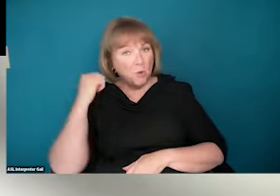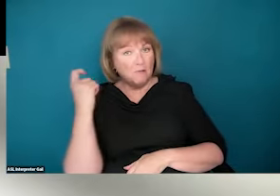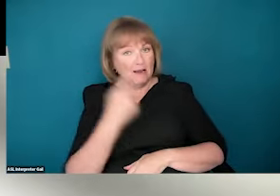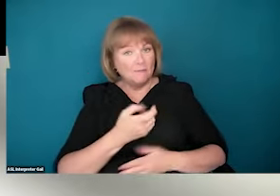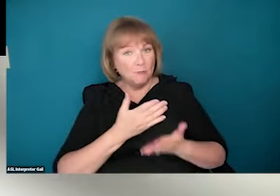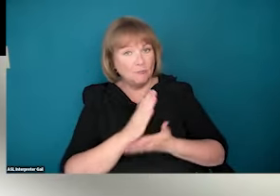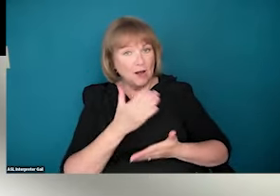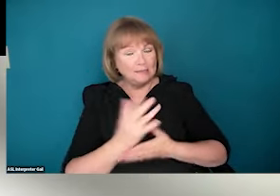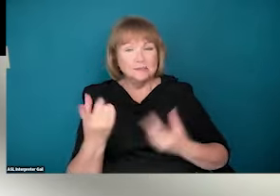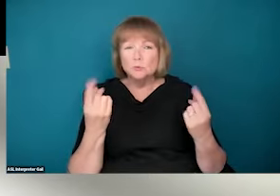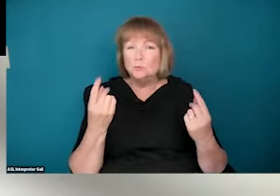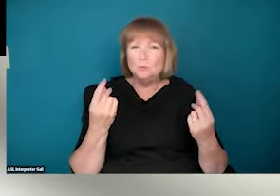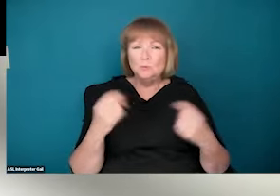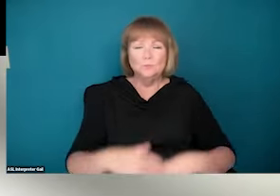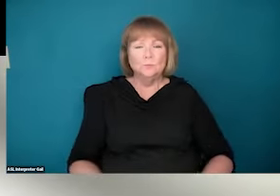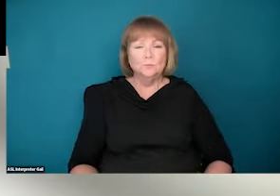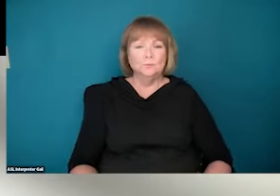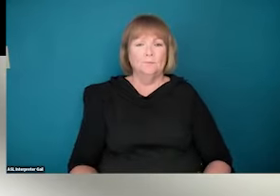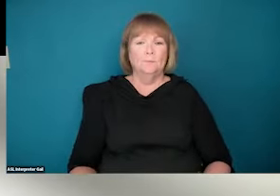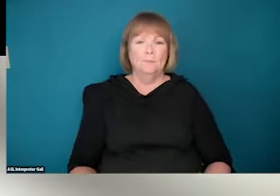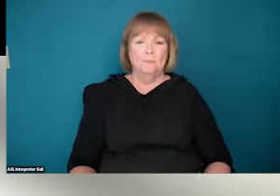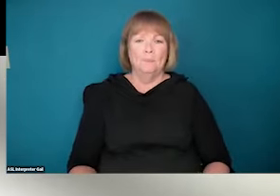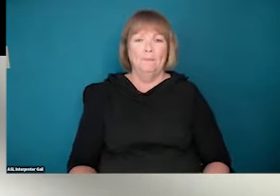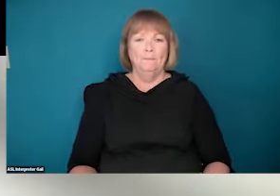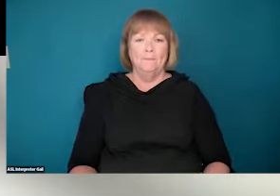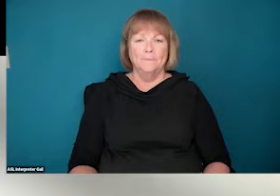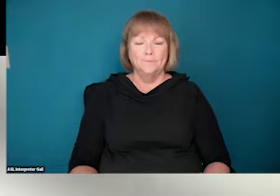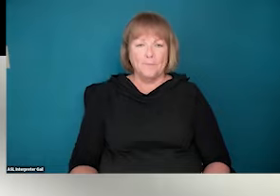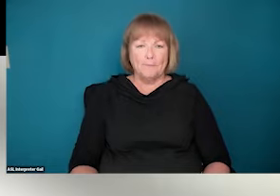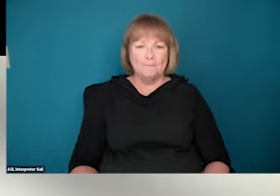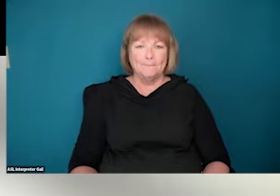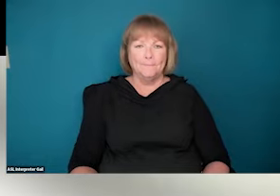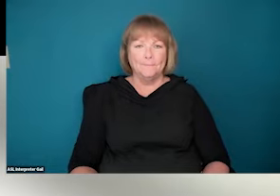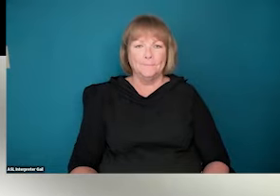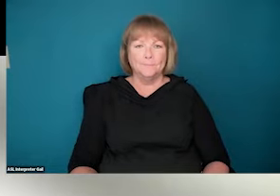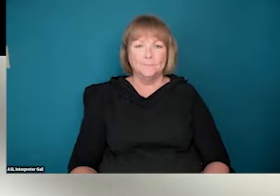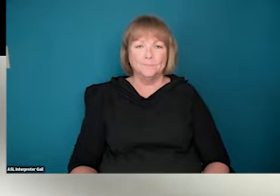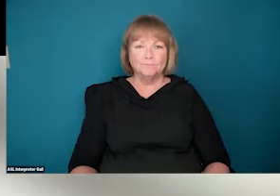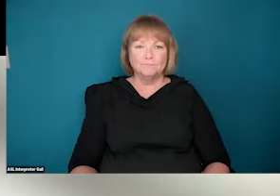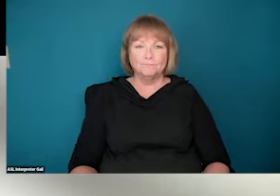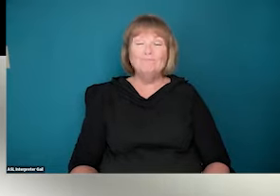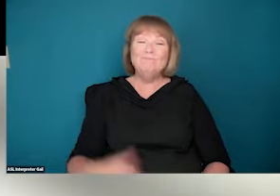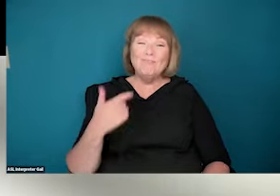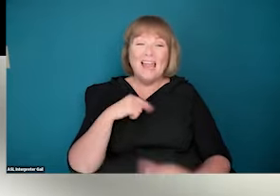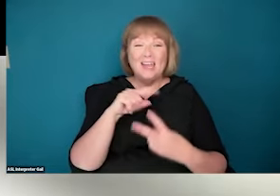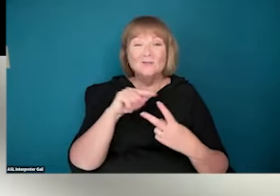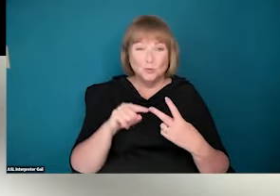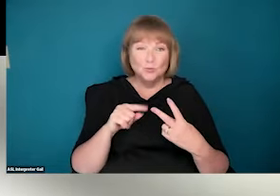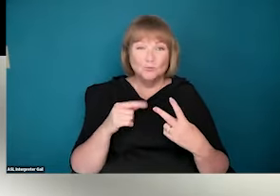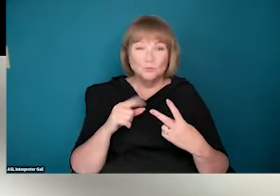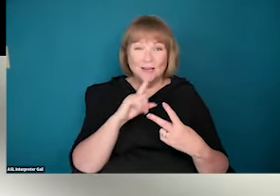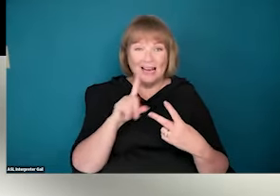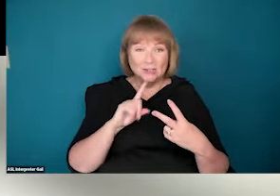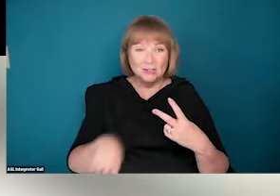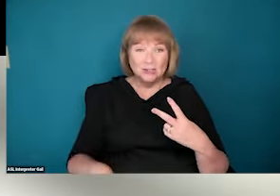derechos de querer sus derechos de vuelta, que se los vuelvan a dar, pero el guardián o custodio no quiere